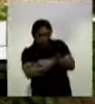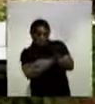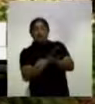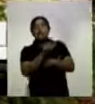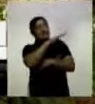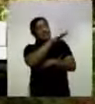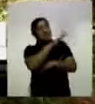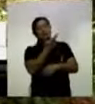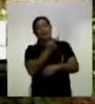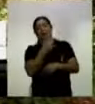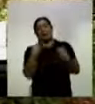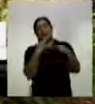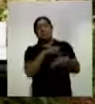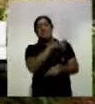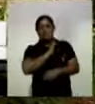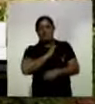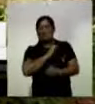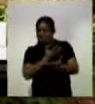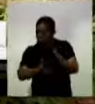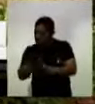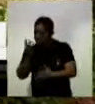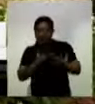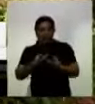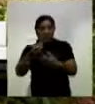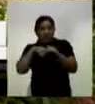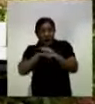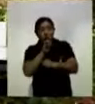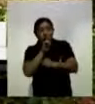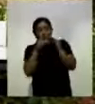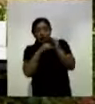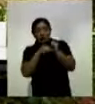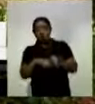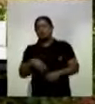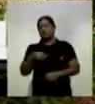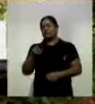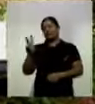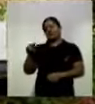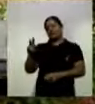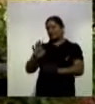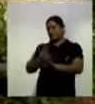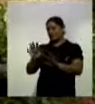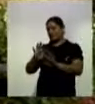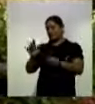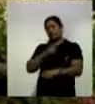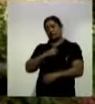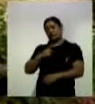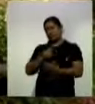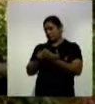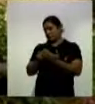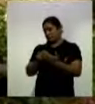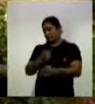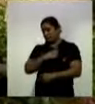vamos a entrenar a escondidas. Pues lógico que no, tenemos que acatarnos a las indicaciones del gobierno federal. Yo les digo, vamos a esperar,